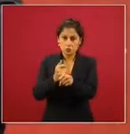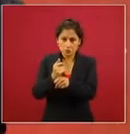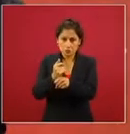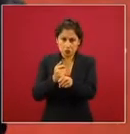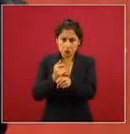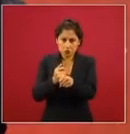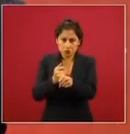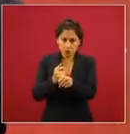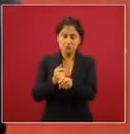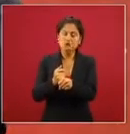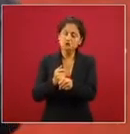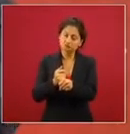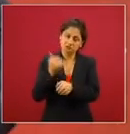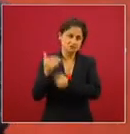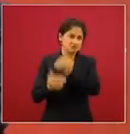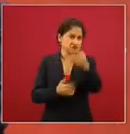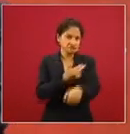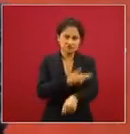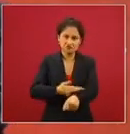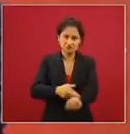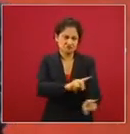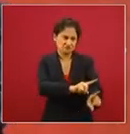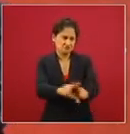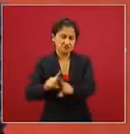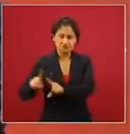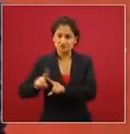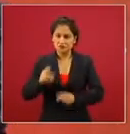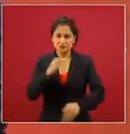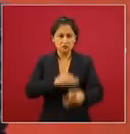Son procesos que se siguen,